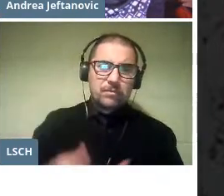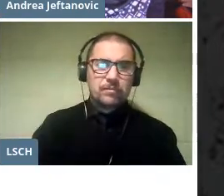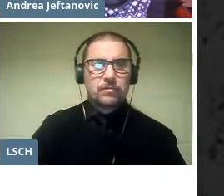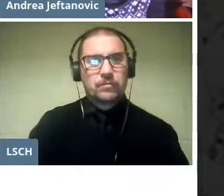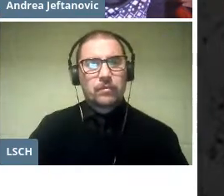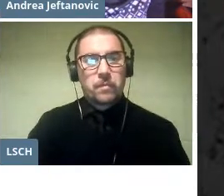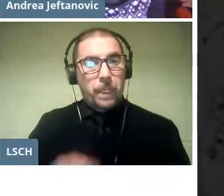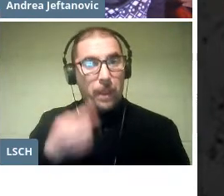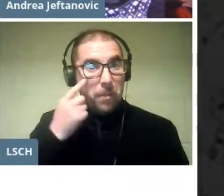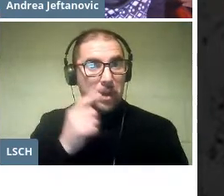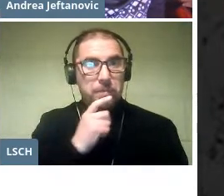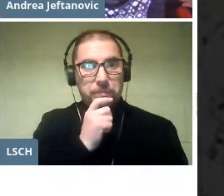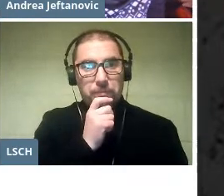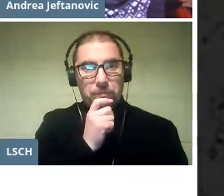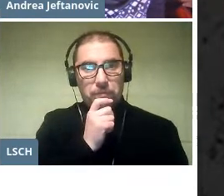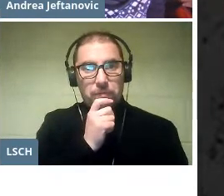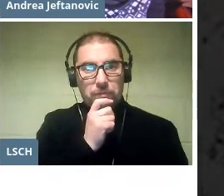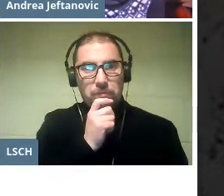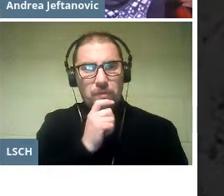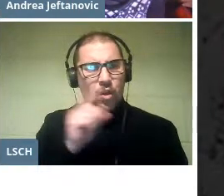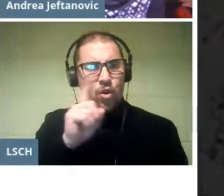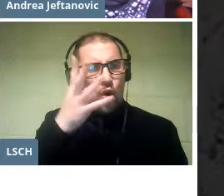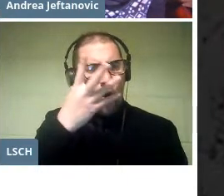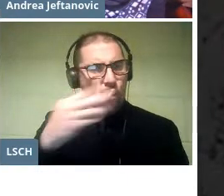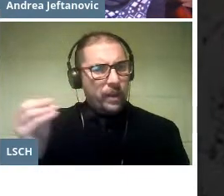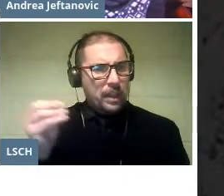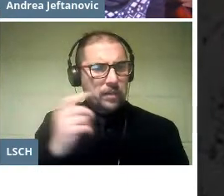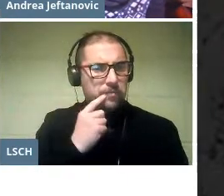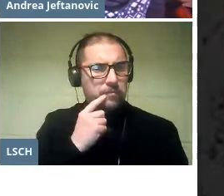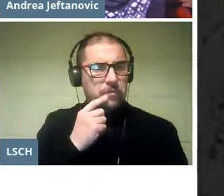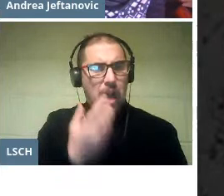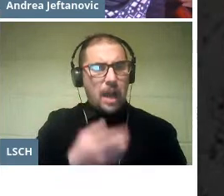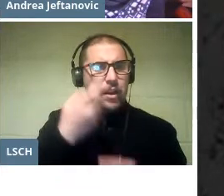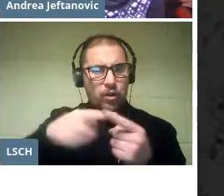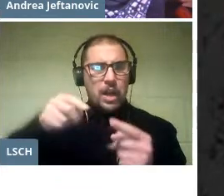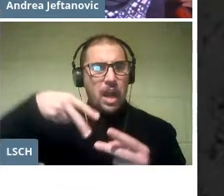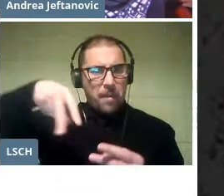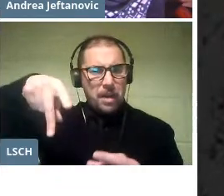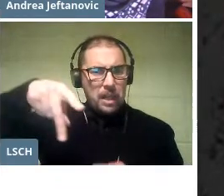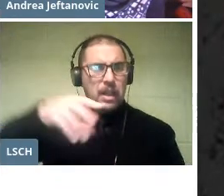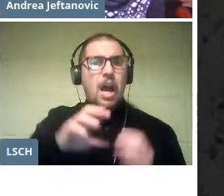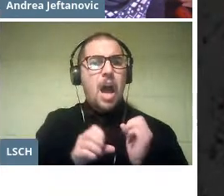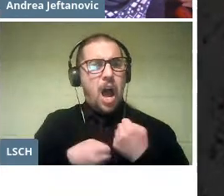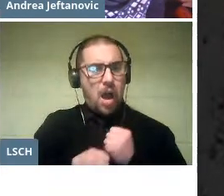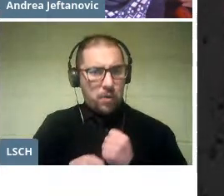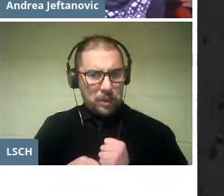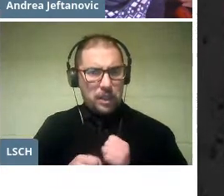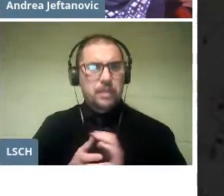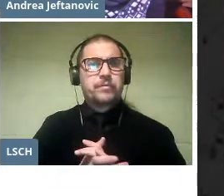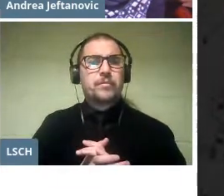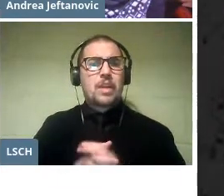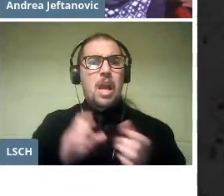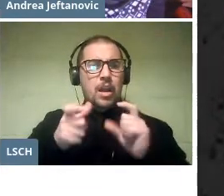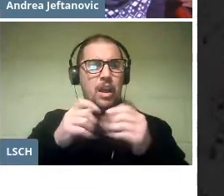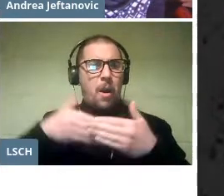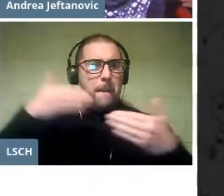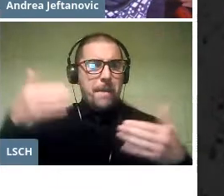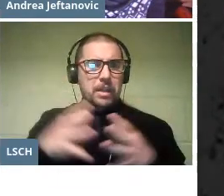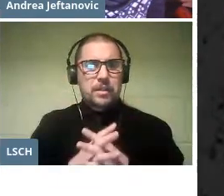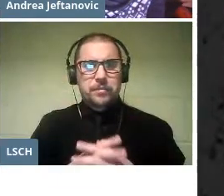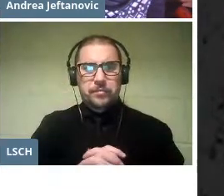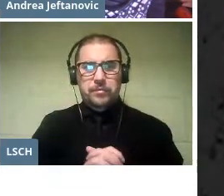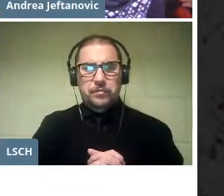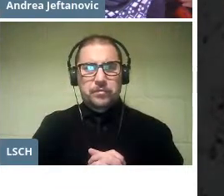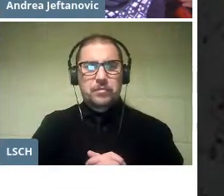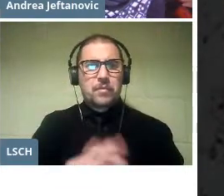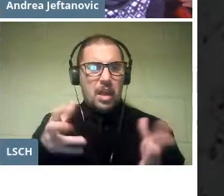Ahora bien, no debemos ignorar que hay otras caminatas angustiantes que superan la variable de género. Hay